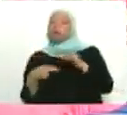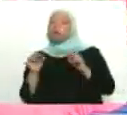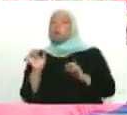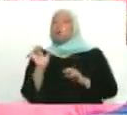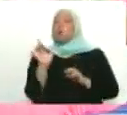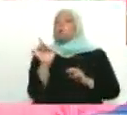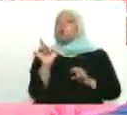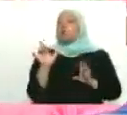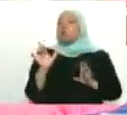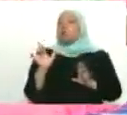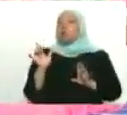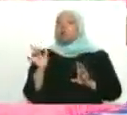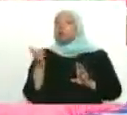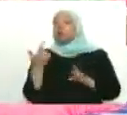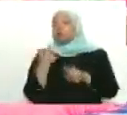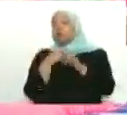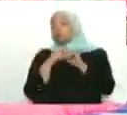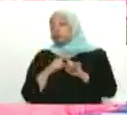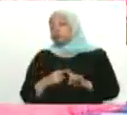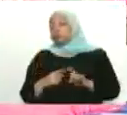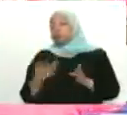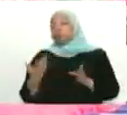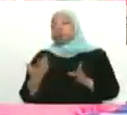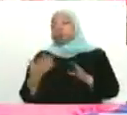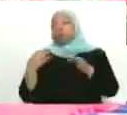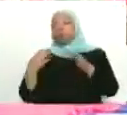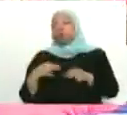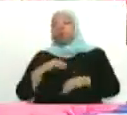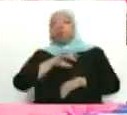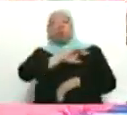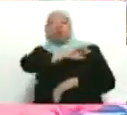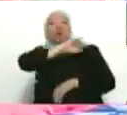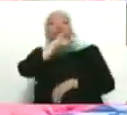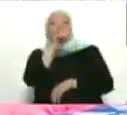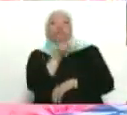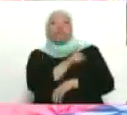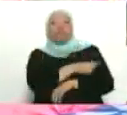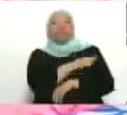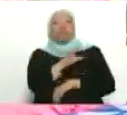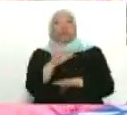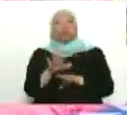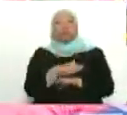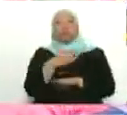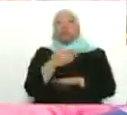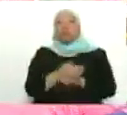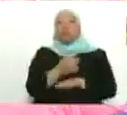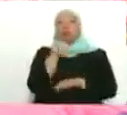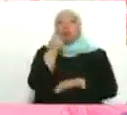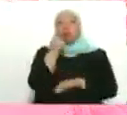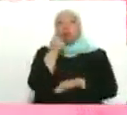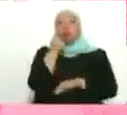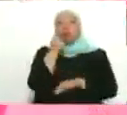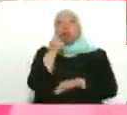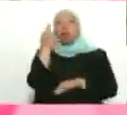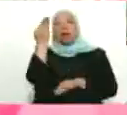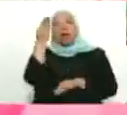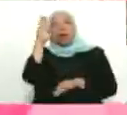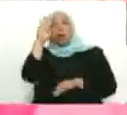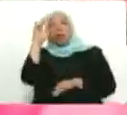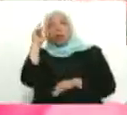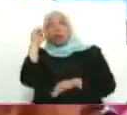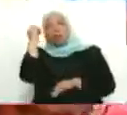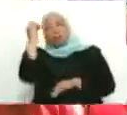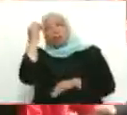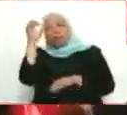está haciendo un cálculo malo, pues. Es la fortaleza principal. Es nuestra principal fortaleza, de mantenernos